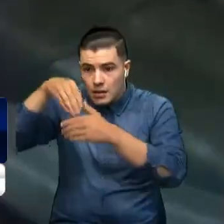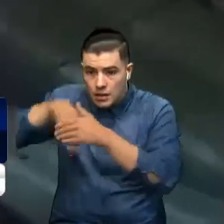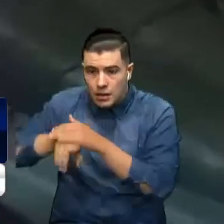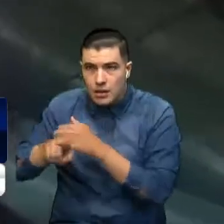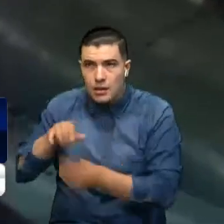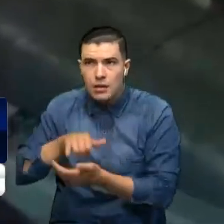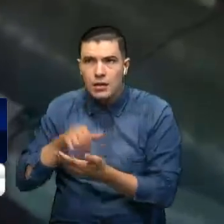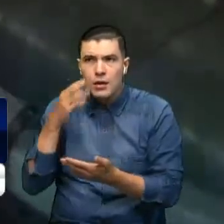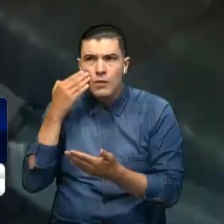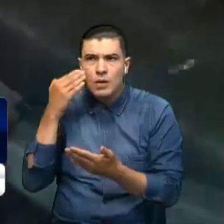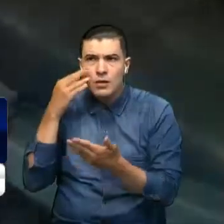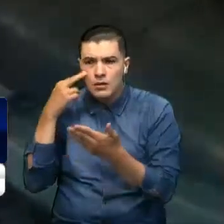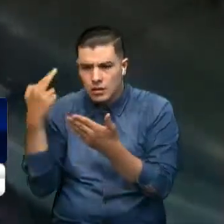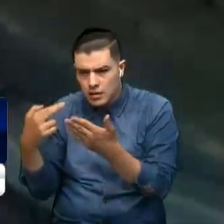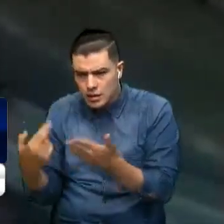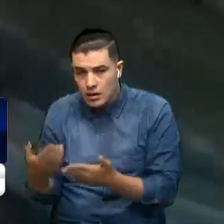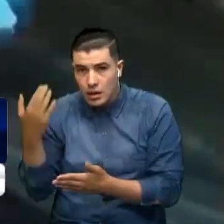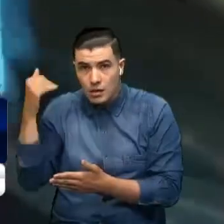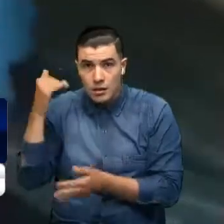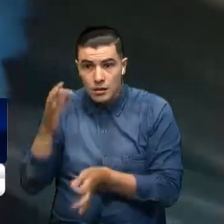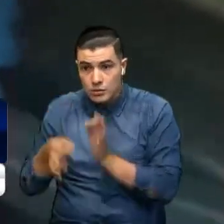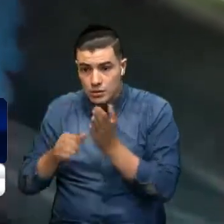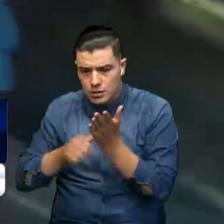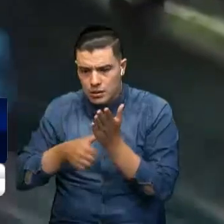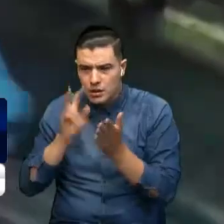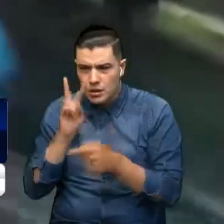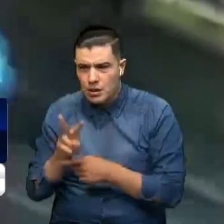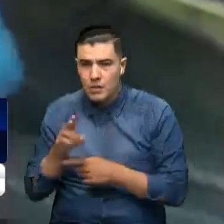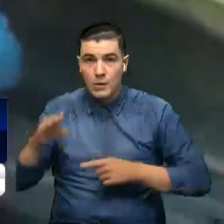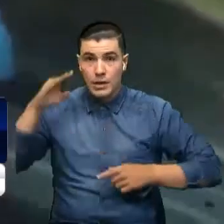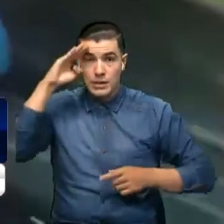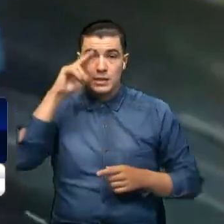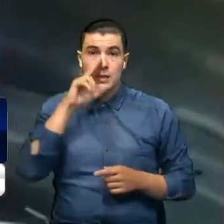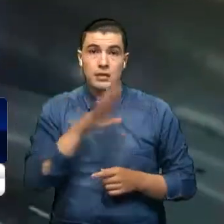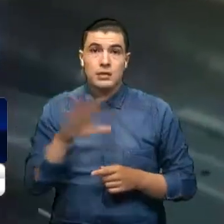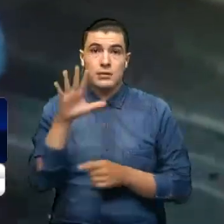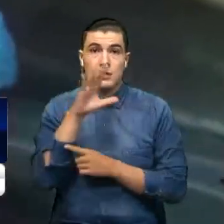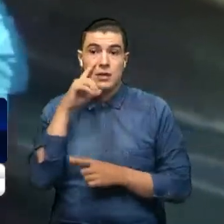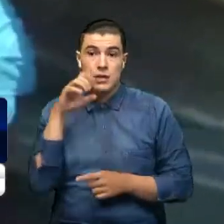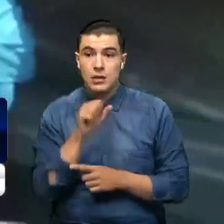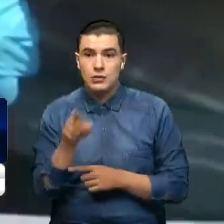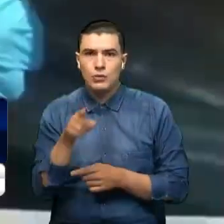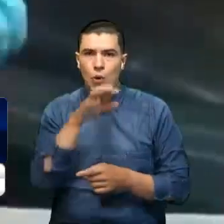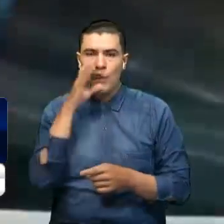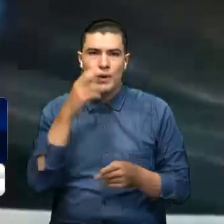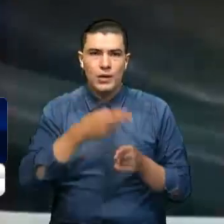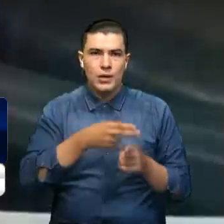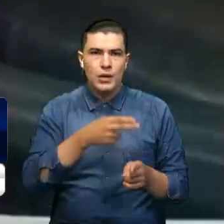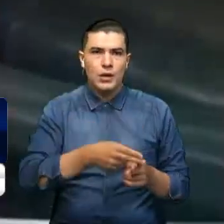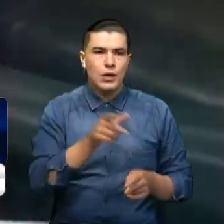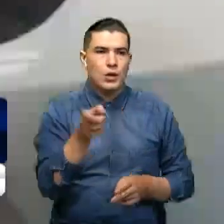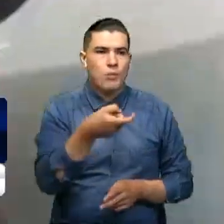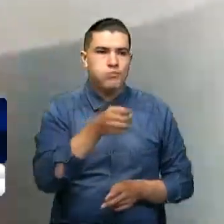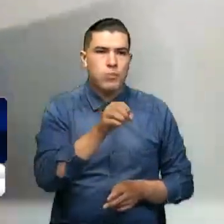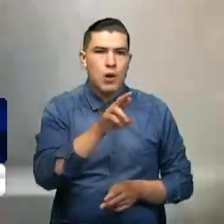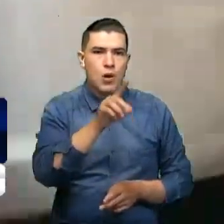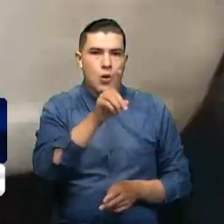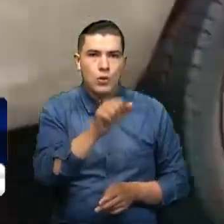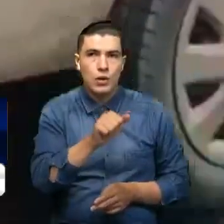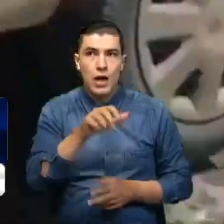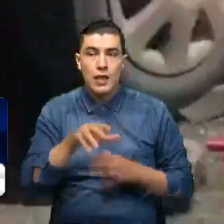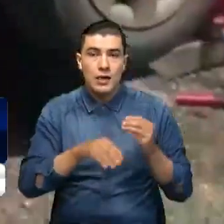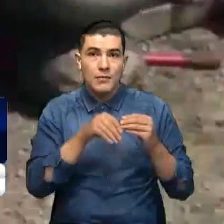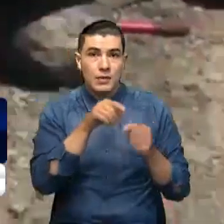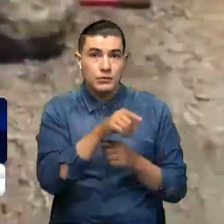fusiles. Al revisar sus antecedentes judiciales, la policía descubre que el hombre era conocido como alias El Gordo y